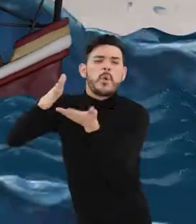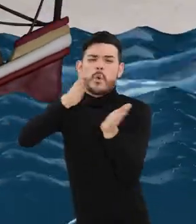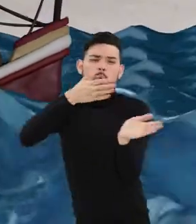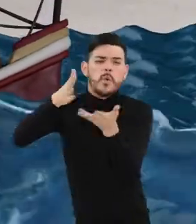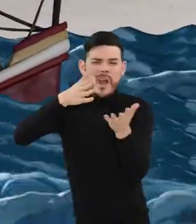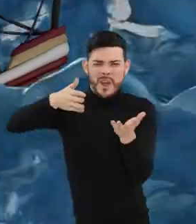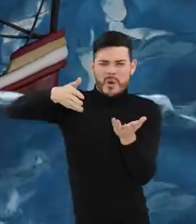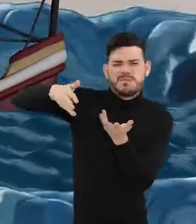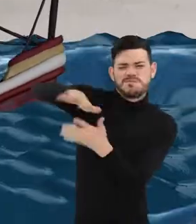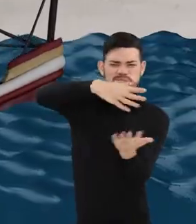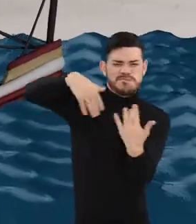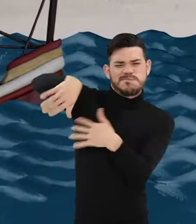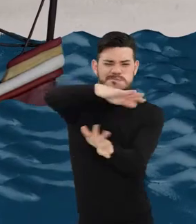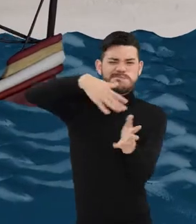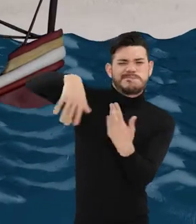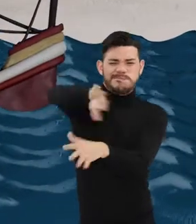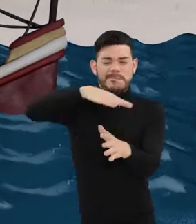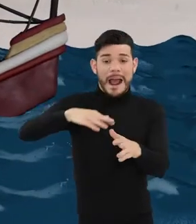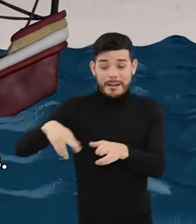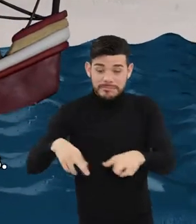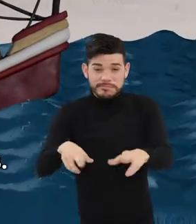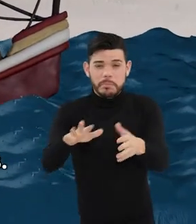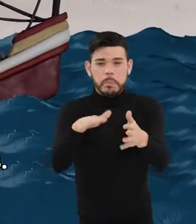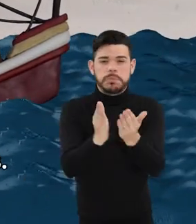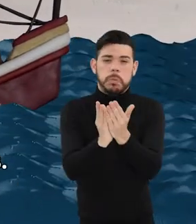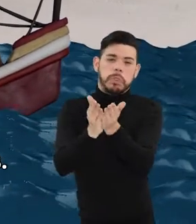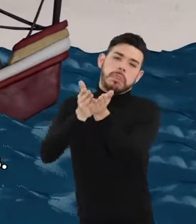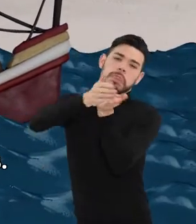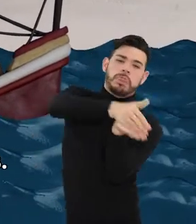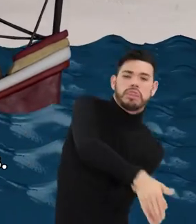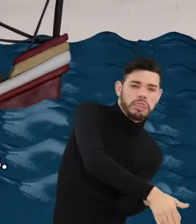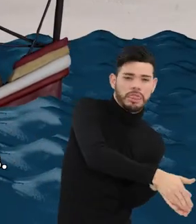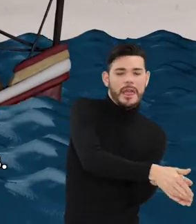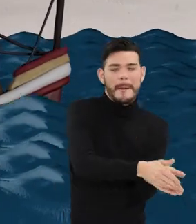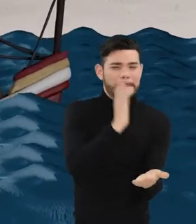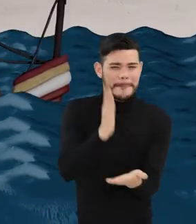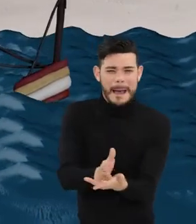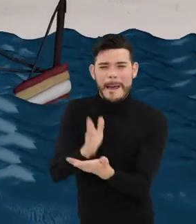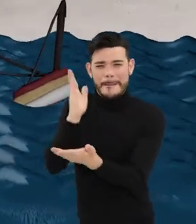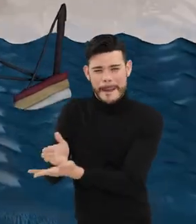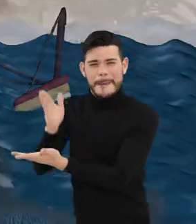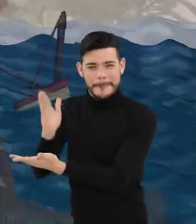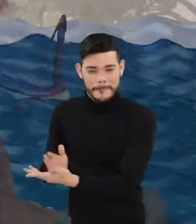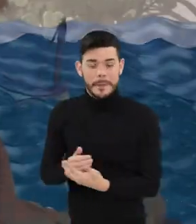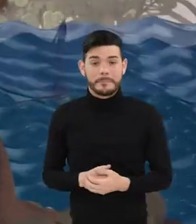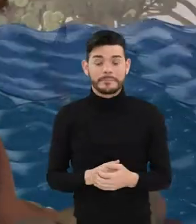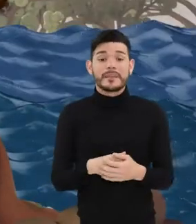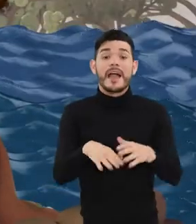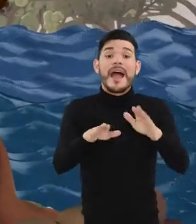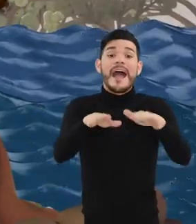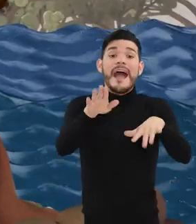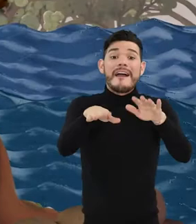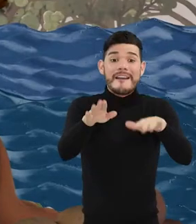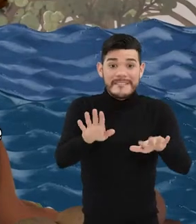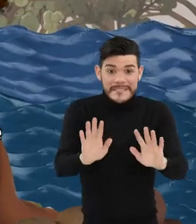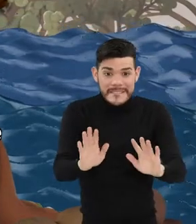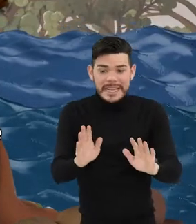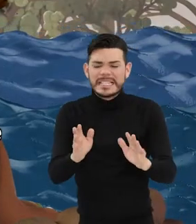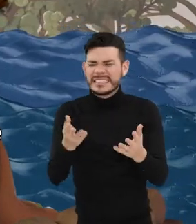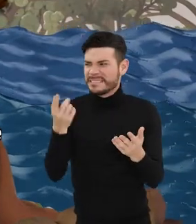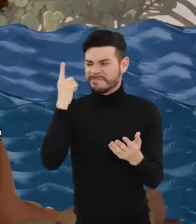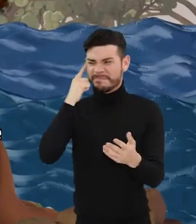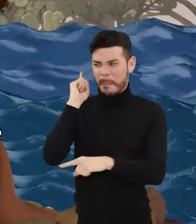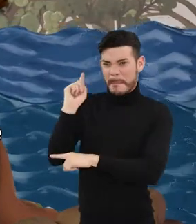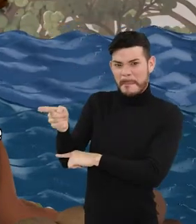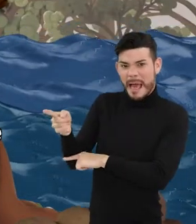una serie de peligrosos remolinos y rápidos que hacían naufragar las embarcaciones. En ocasiones se ordenaba atar